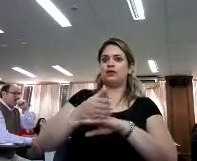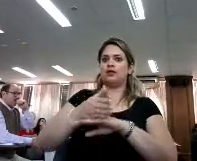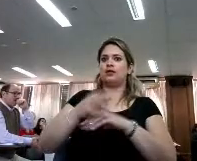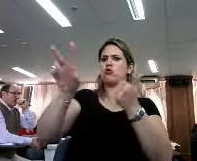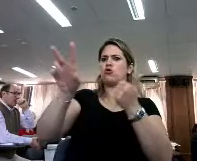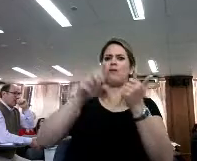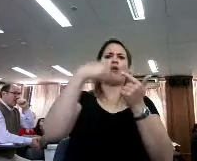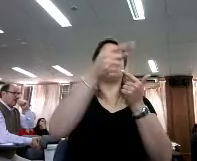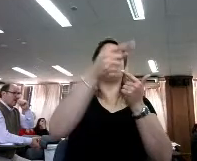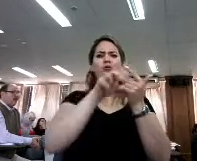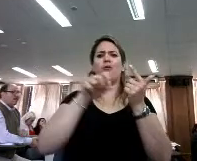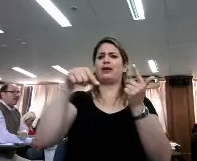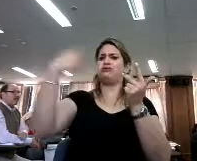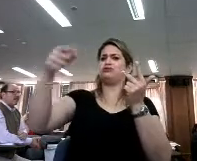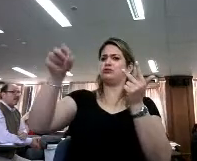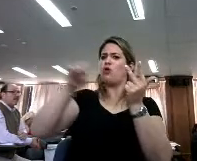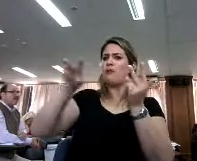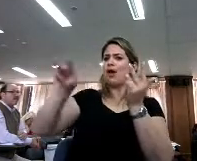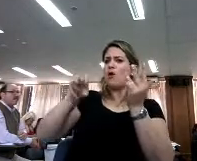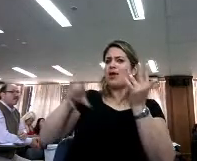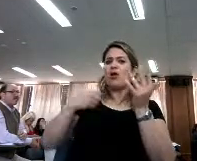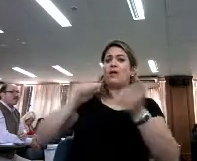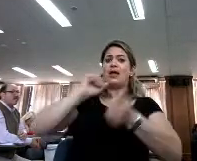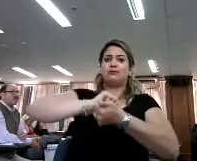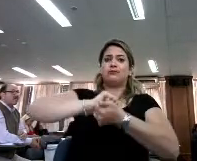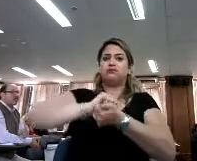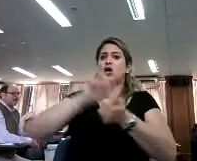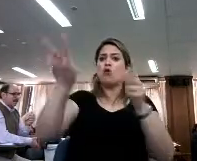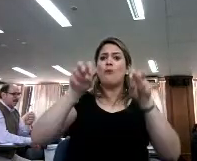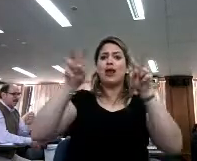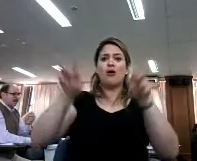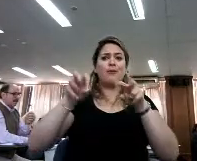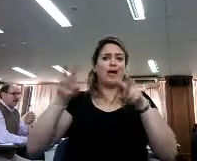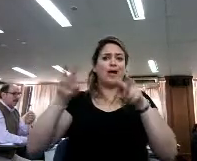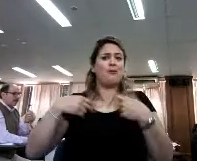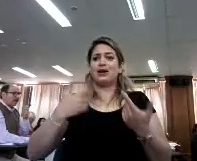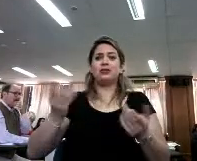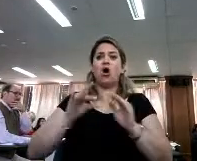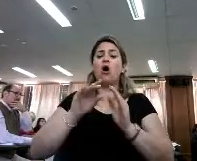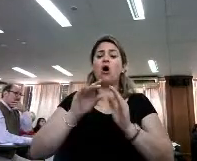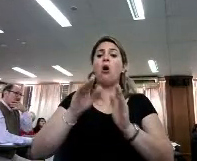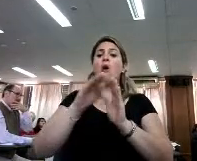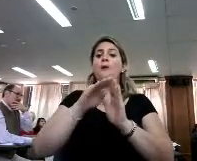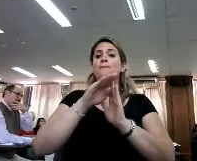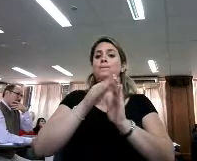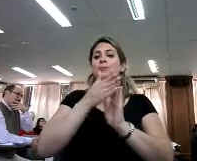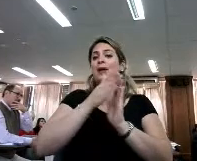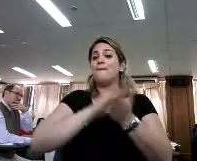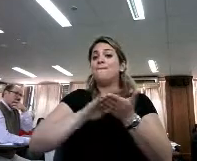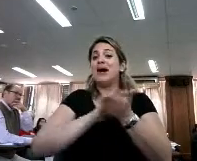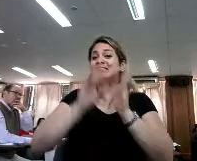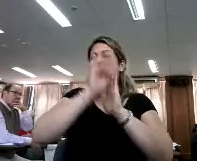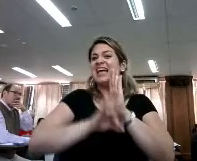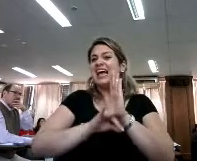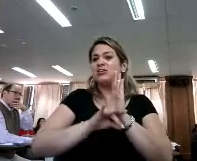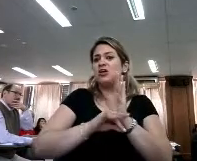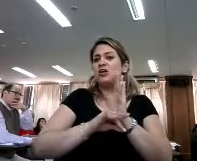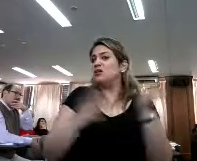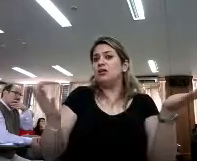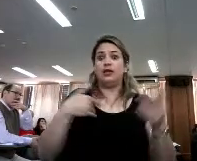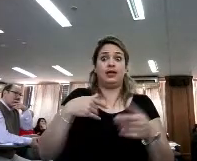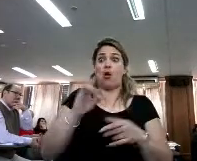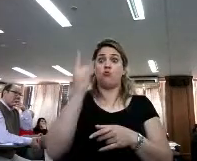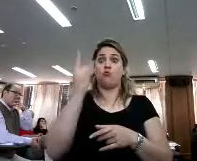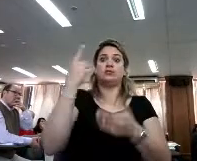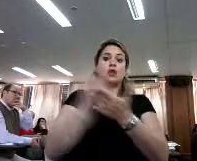Pricewaterhouse cobra, y así todas las editoriales grandes cobran, y las grandes bases de datos específicas pues tienen un valor y la universidad pues no tiene para pagar